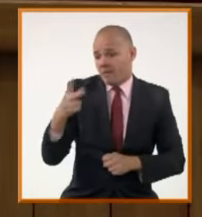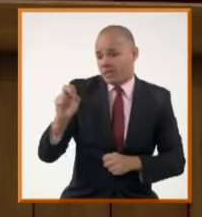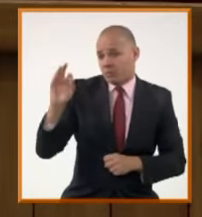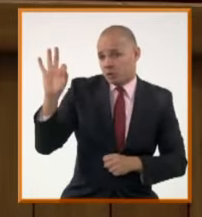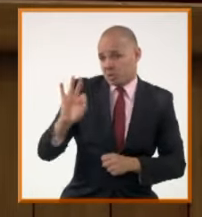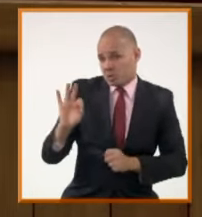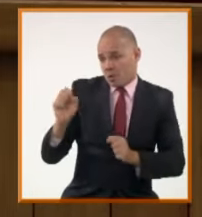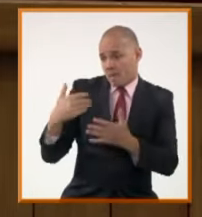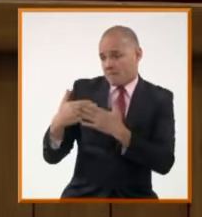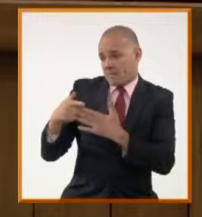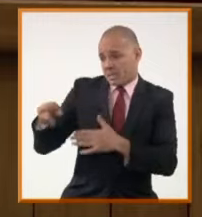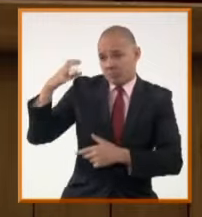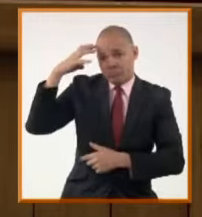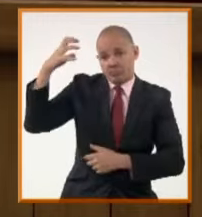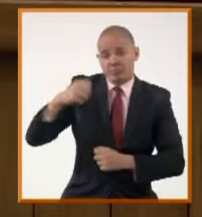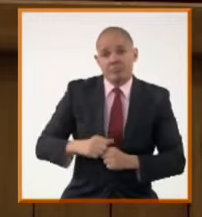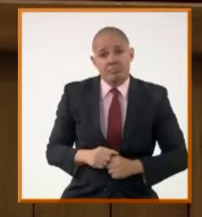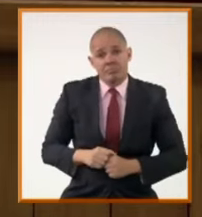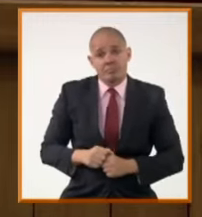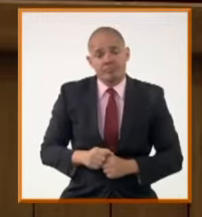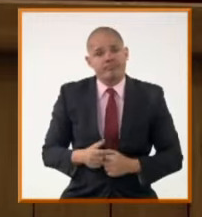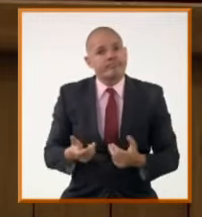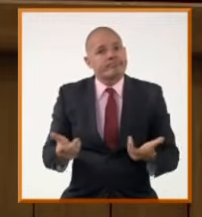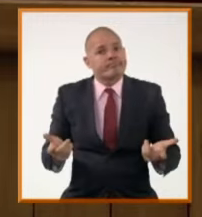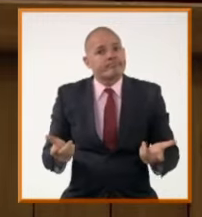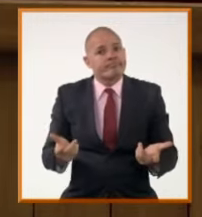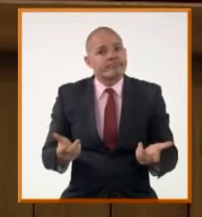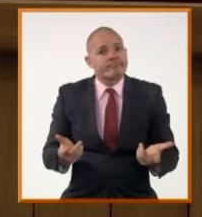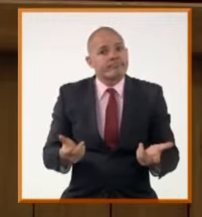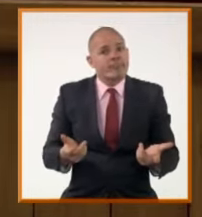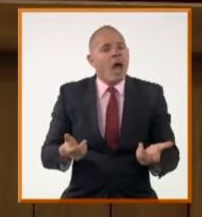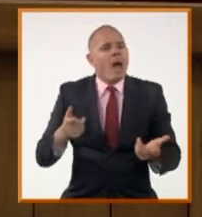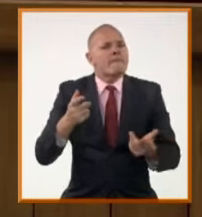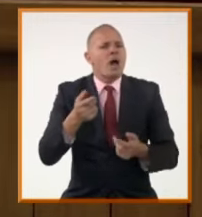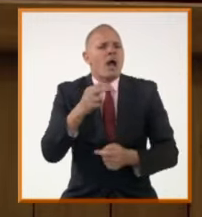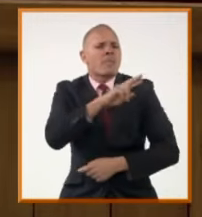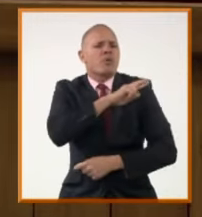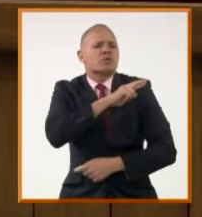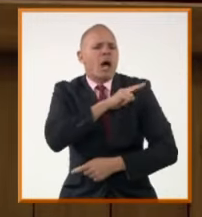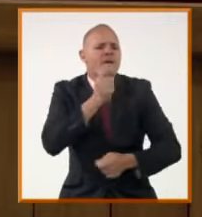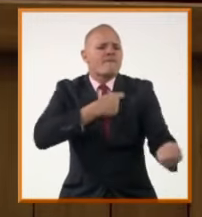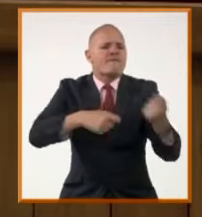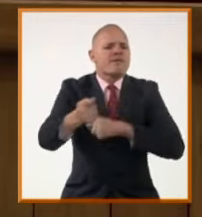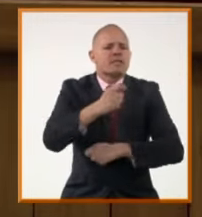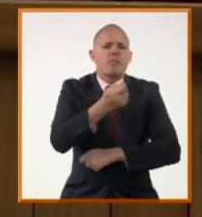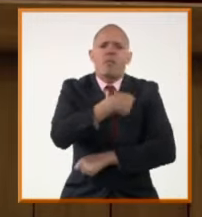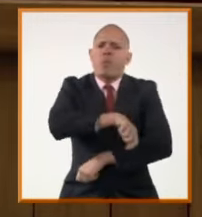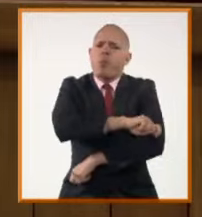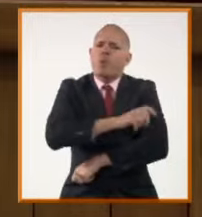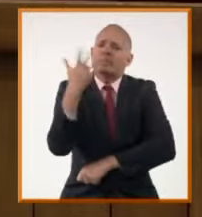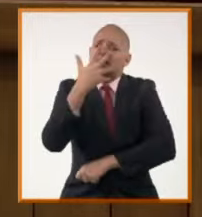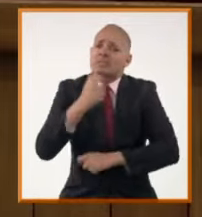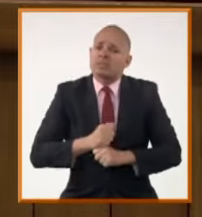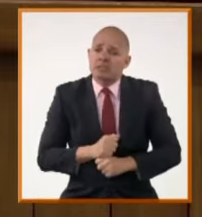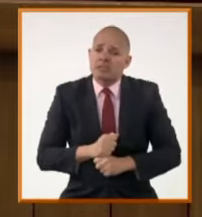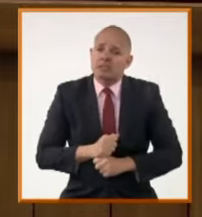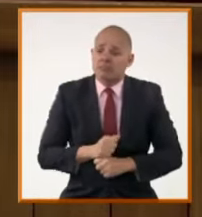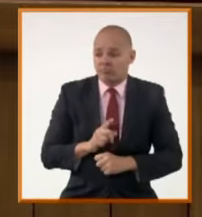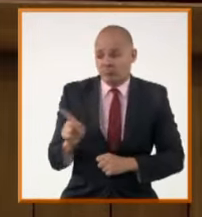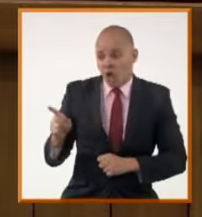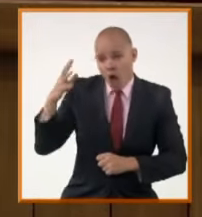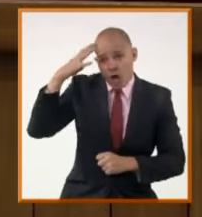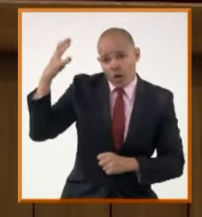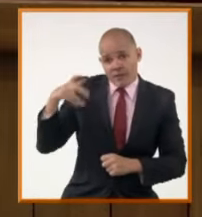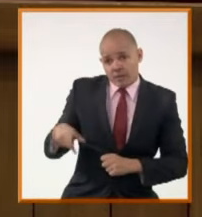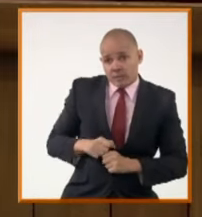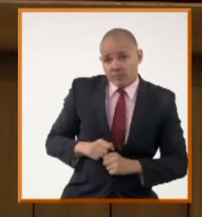responsabilidad de alimentar el pueblo es del gobierno. ¿Cómo se puede resolver ese problema cuando el gobierno es quien tiene la responsabilidad de